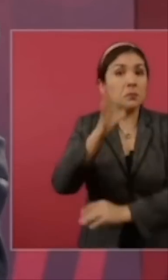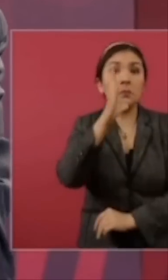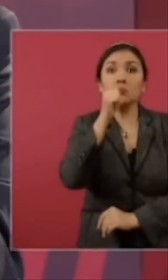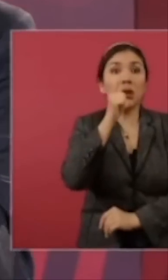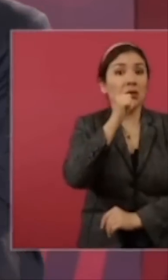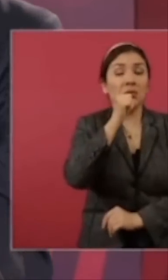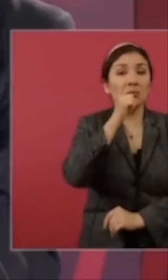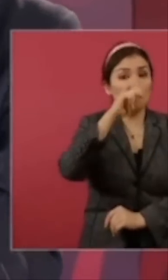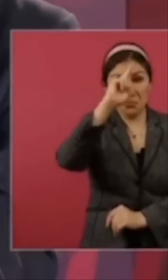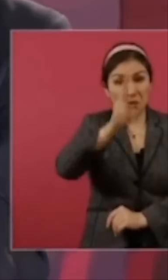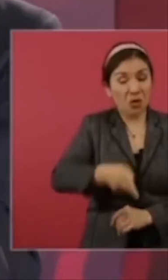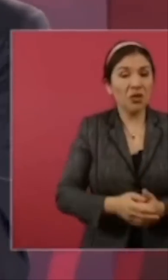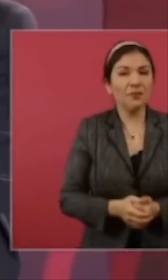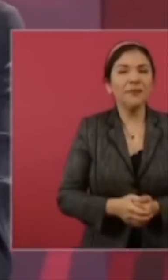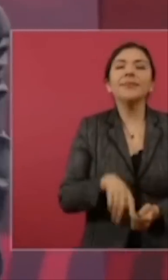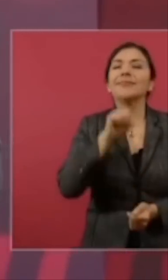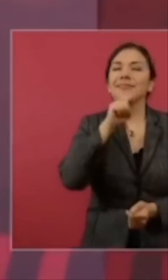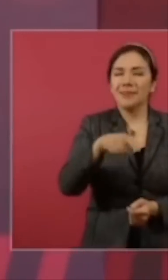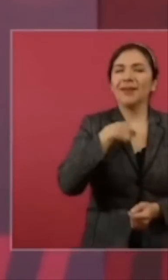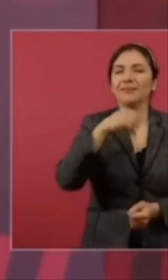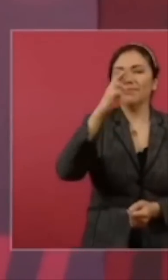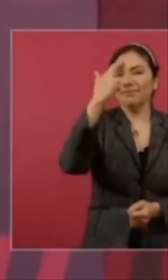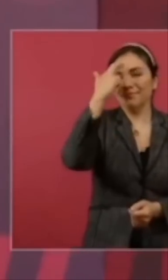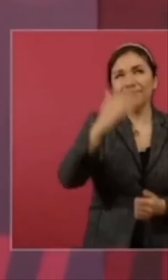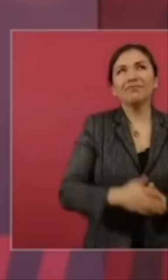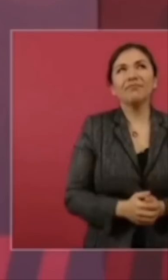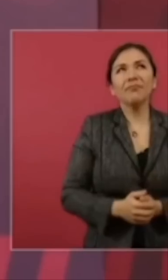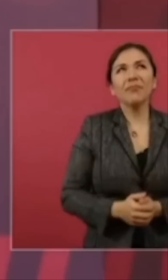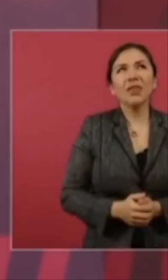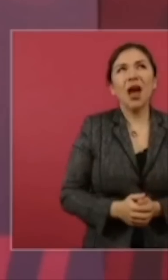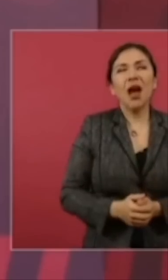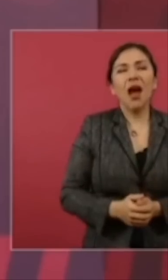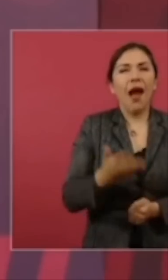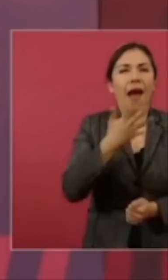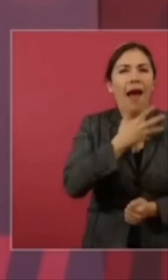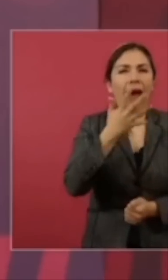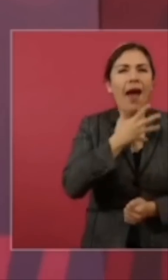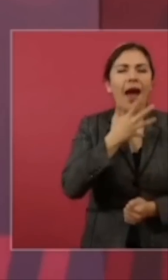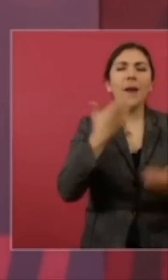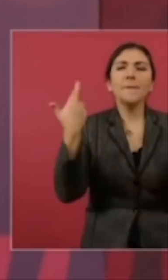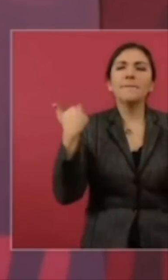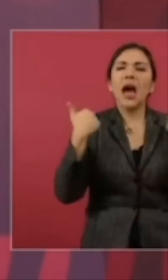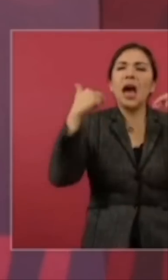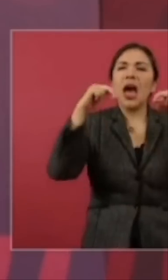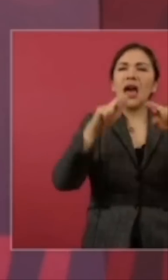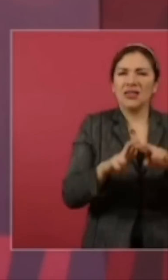Y recuerdo también cómo había un plantón de maestros